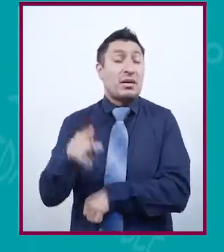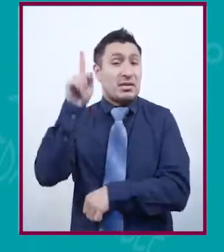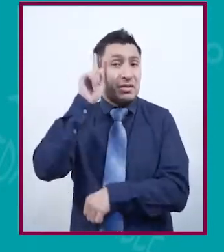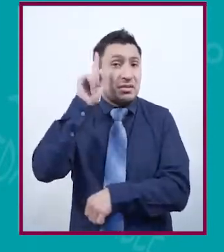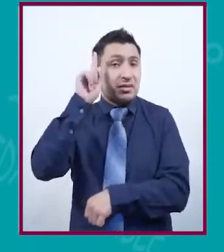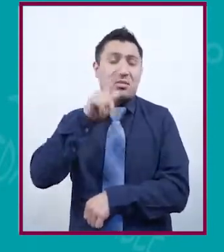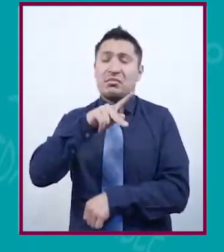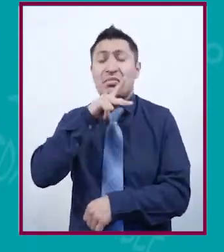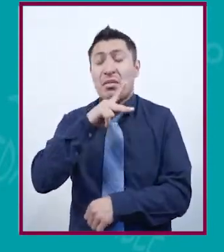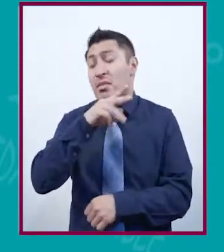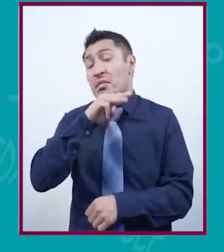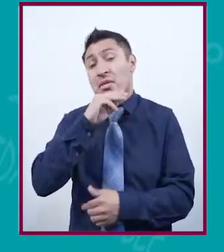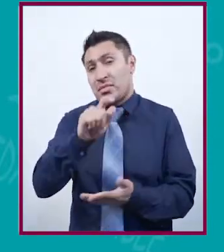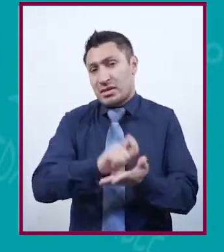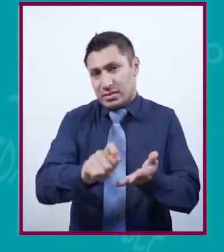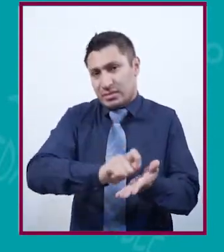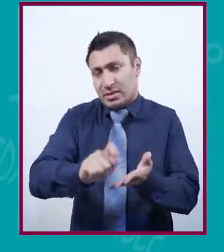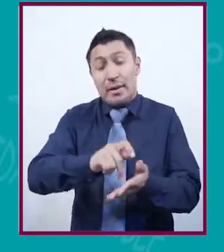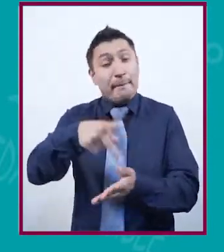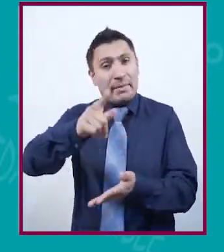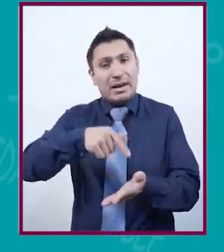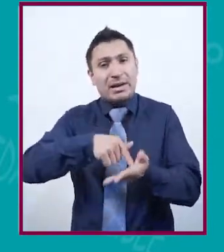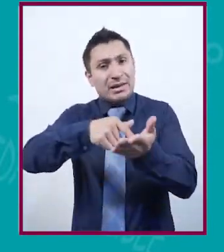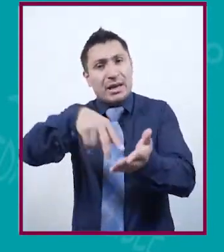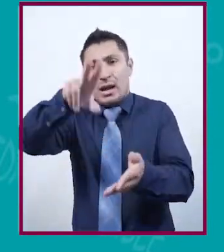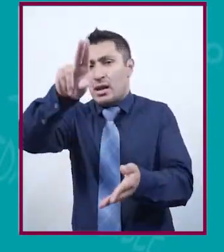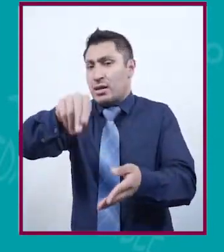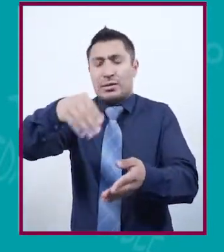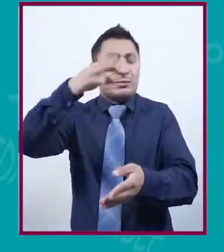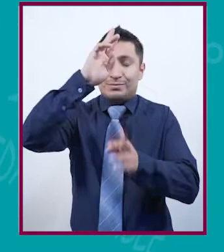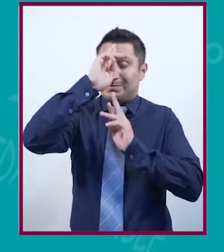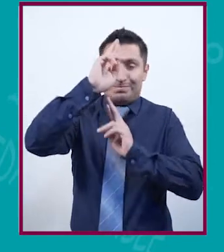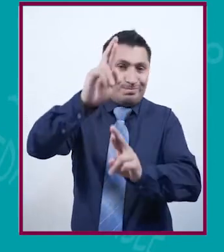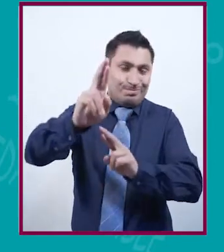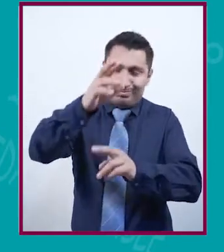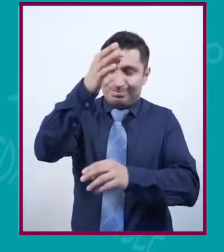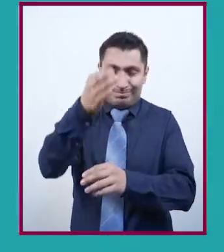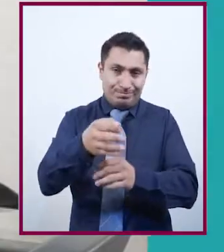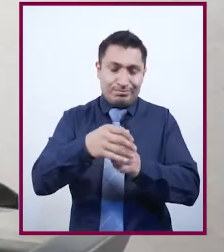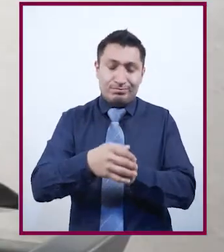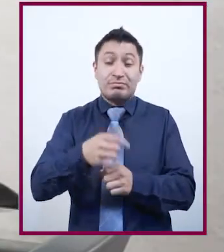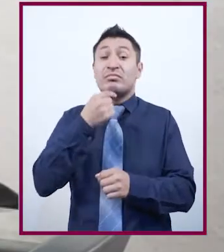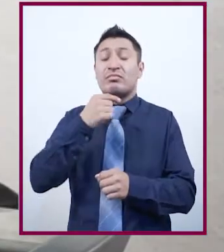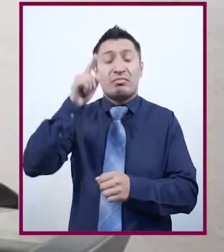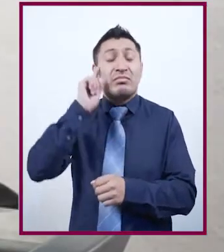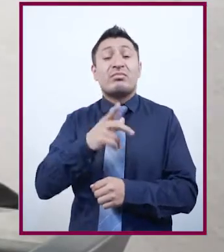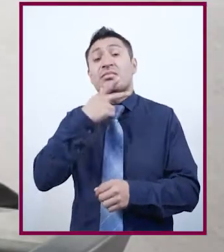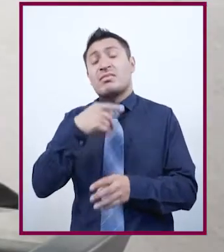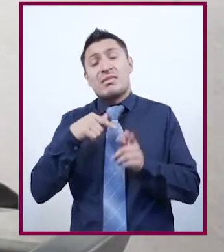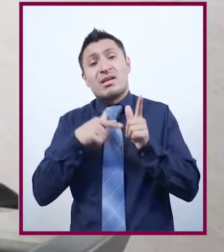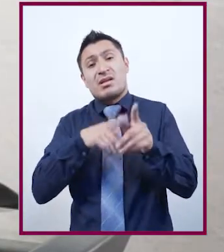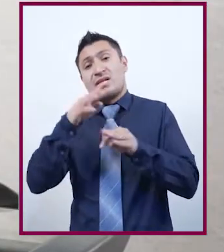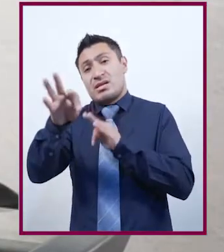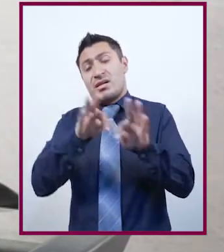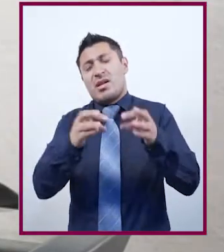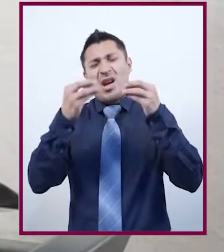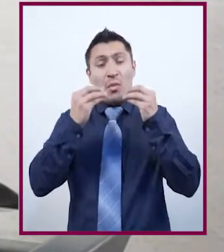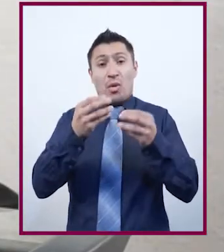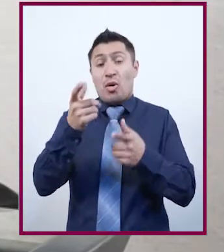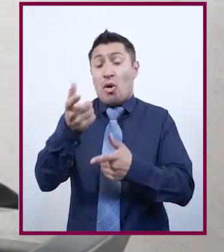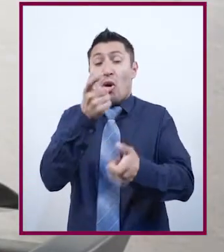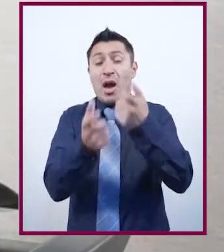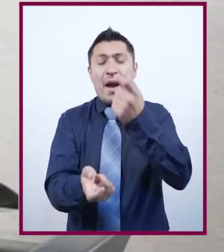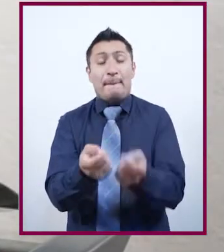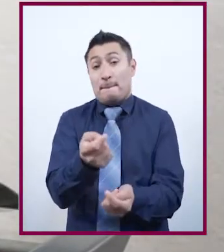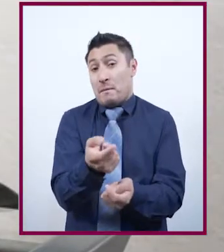permiso de sus padres. Sin embargo, esta propuesta no fue acatada. Niñas y niños siguieron trabajando mucho